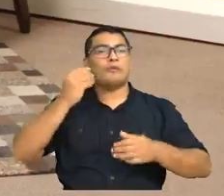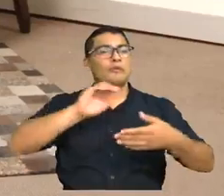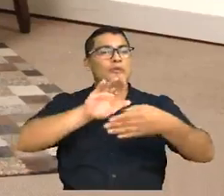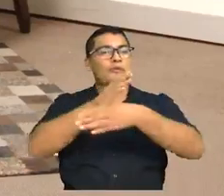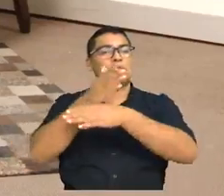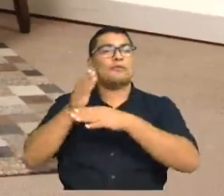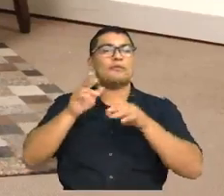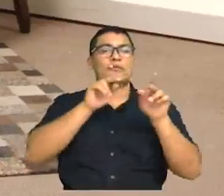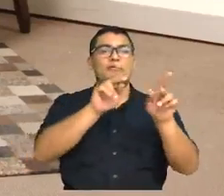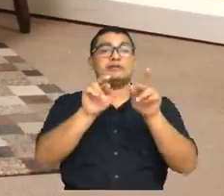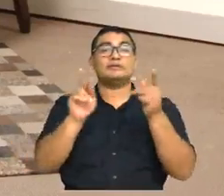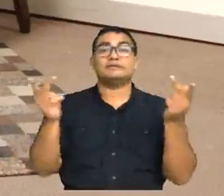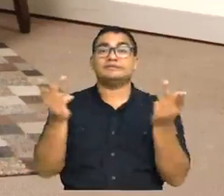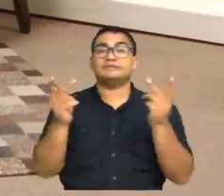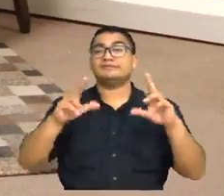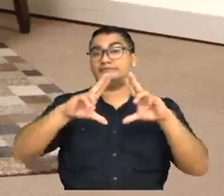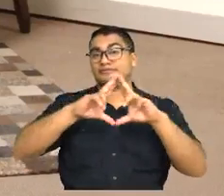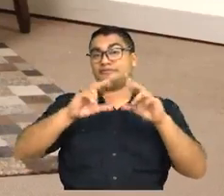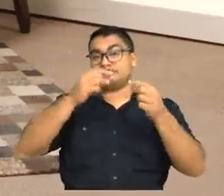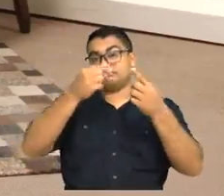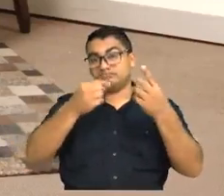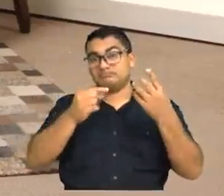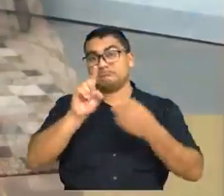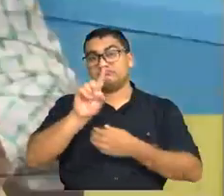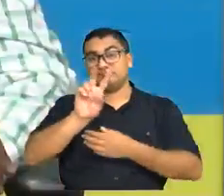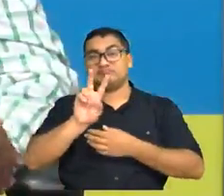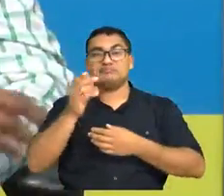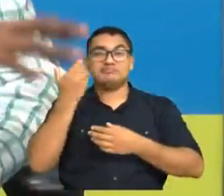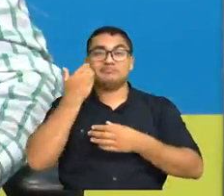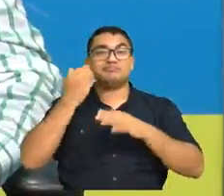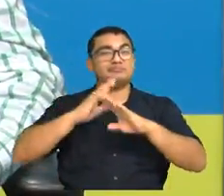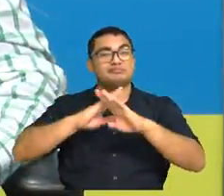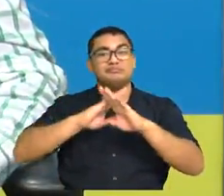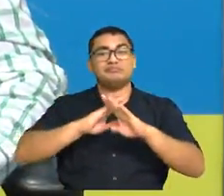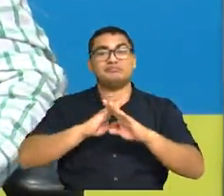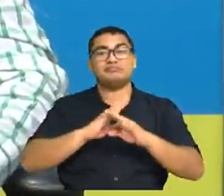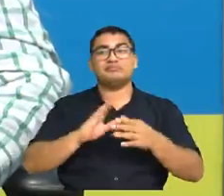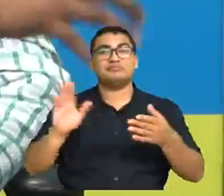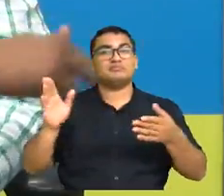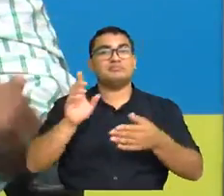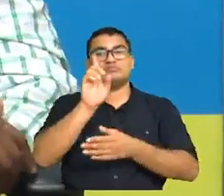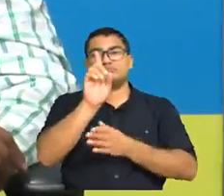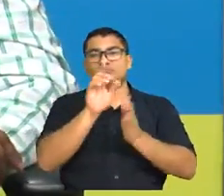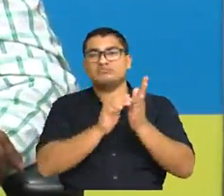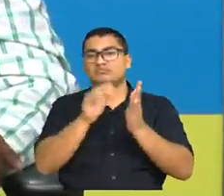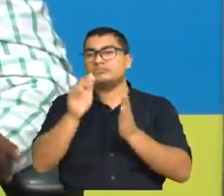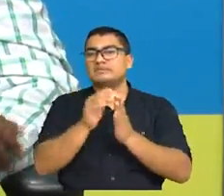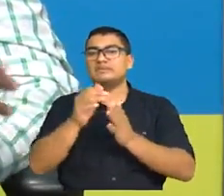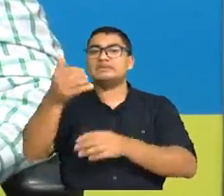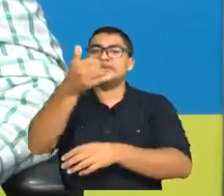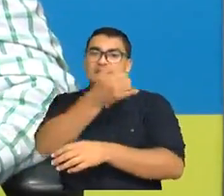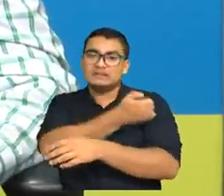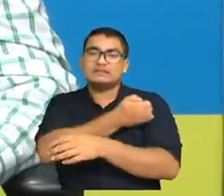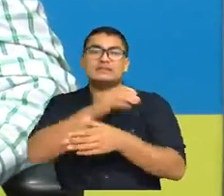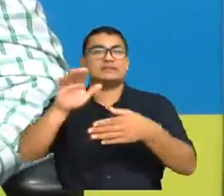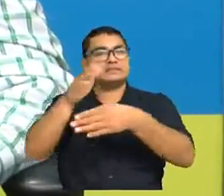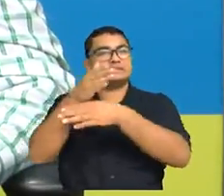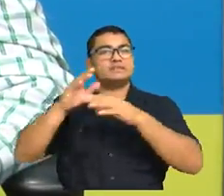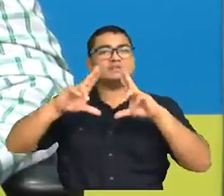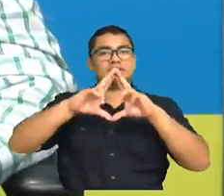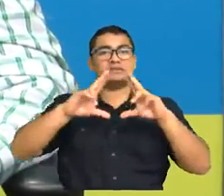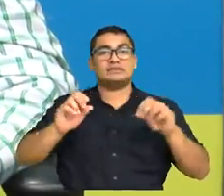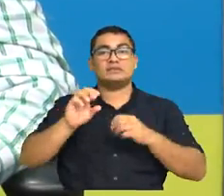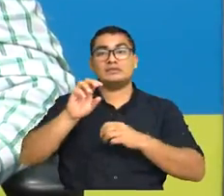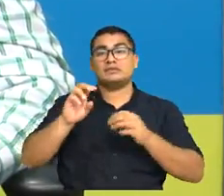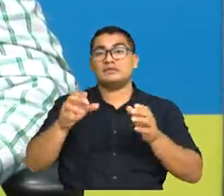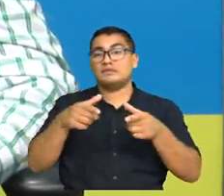prevengamos esas 12 enfermedades. Más de 1 millón de dosis para todos los nicaragüenses. En el caso de Managua, 370